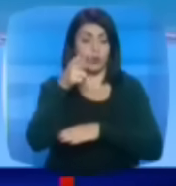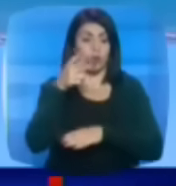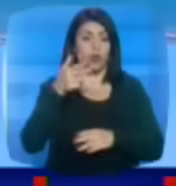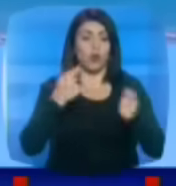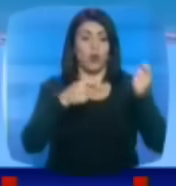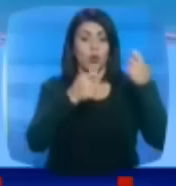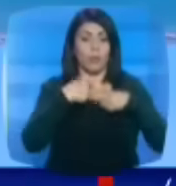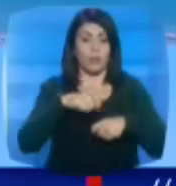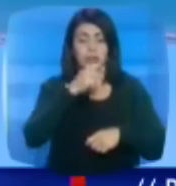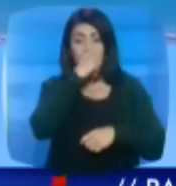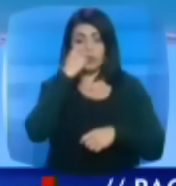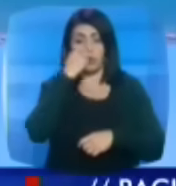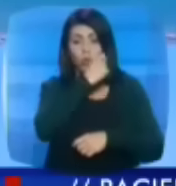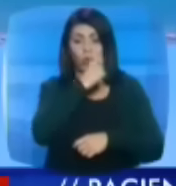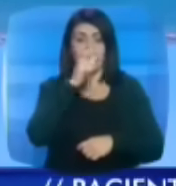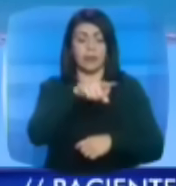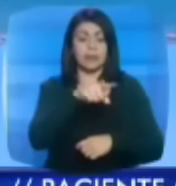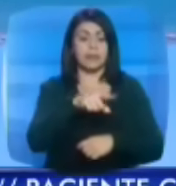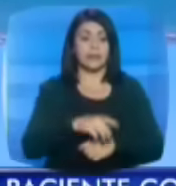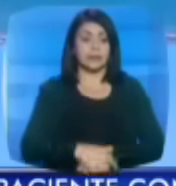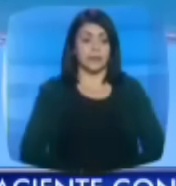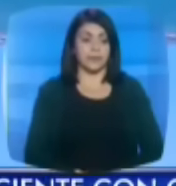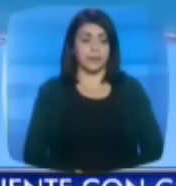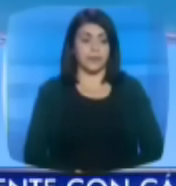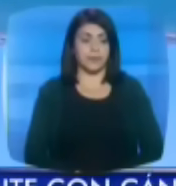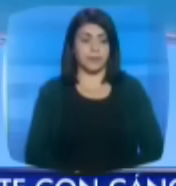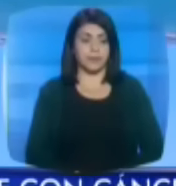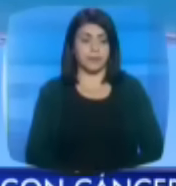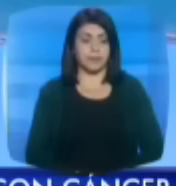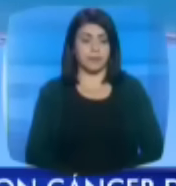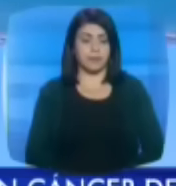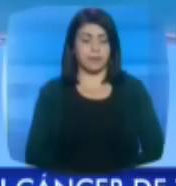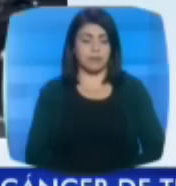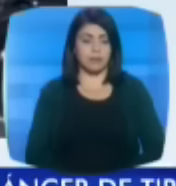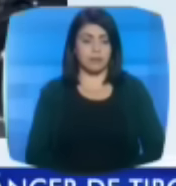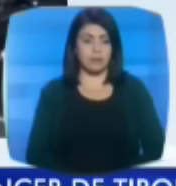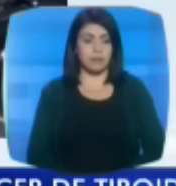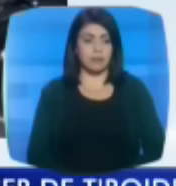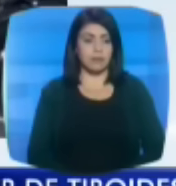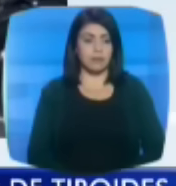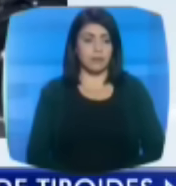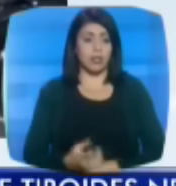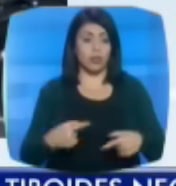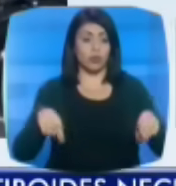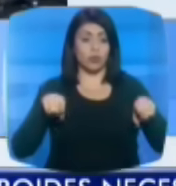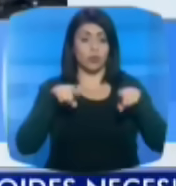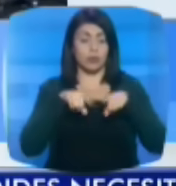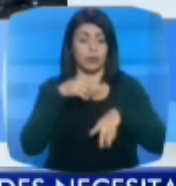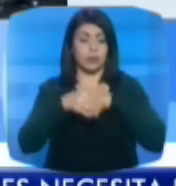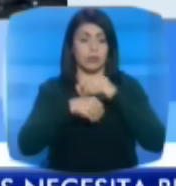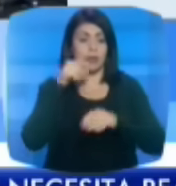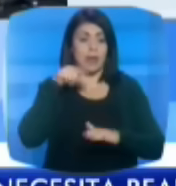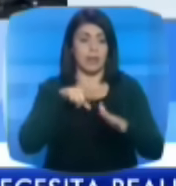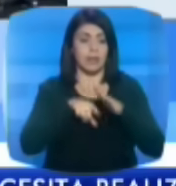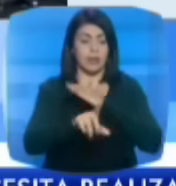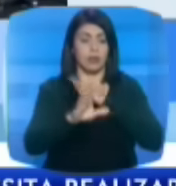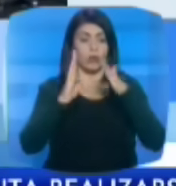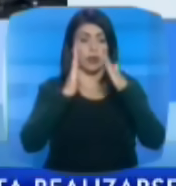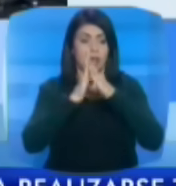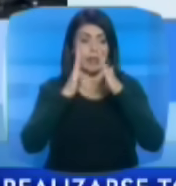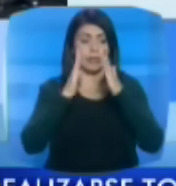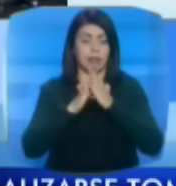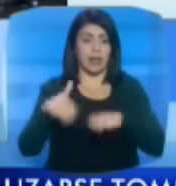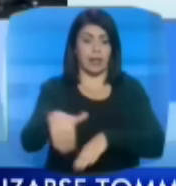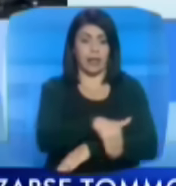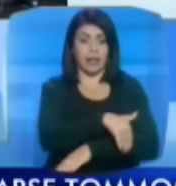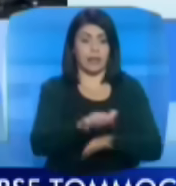y comercio de estupefacientes y sustancias psicotrópicas. El suceso se registró en el interior de la vivienda ubicada